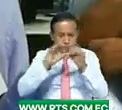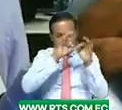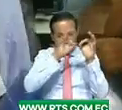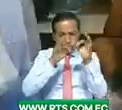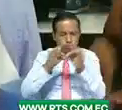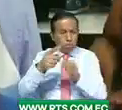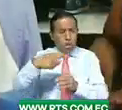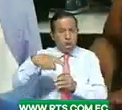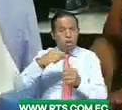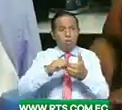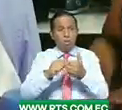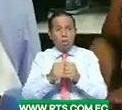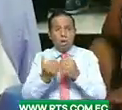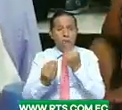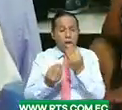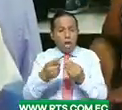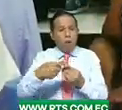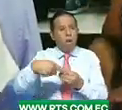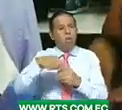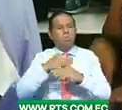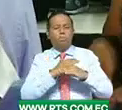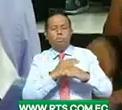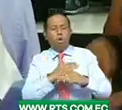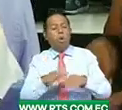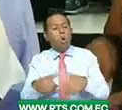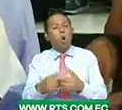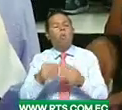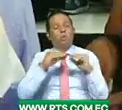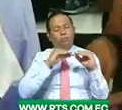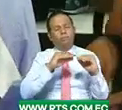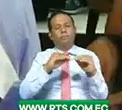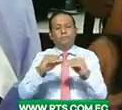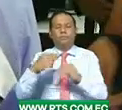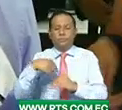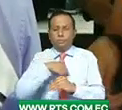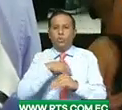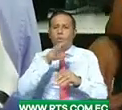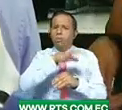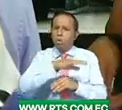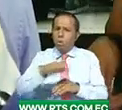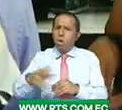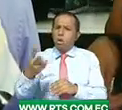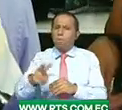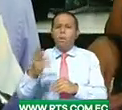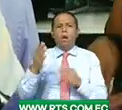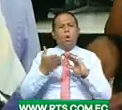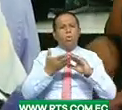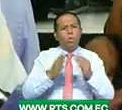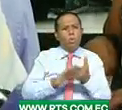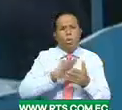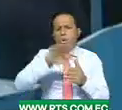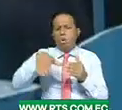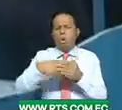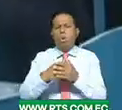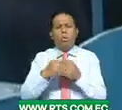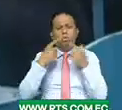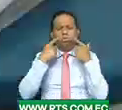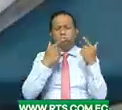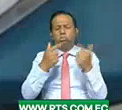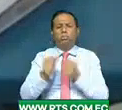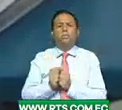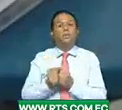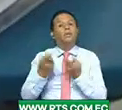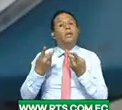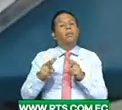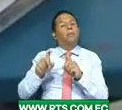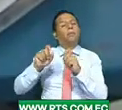emergencias. Debemos saber cómo reaccionar y cómo responder de forma responsable, no solamente los estudiantes, sino también la comunidad en su conjunto. Asimismo, le consultamos